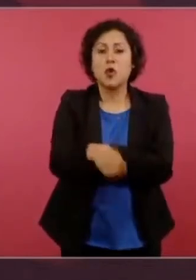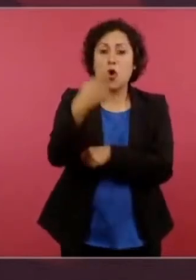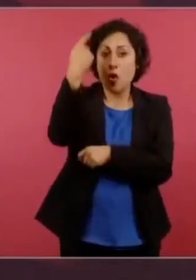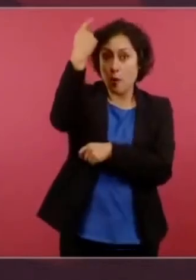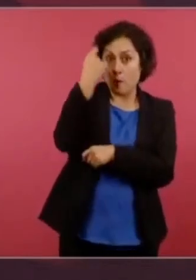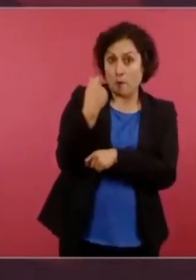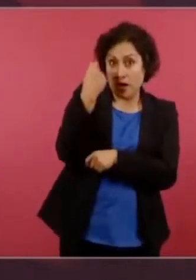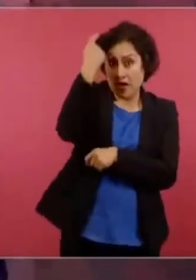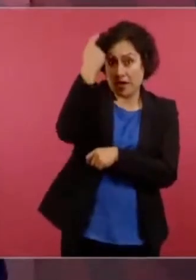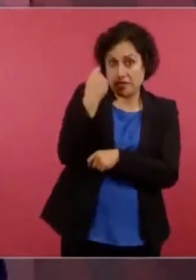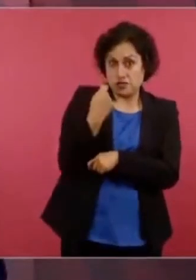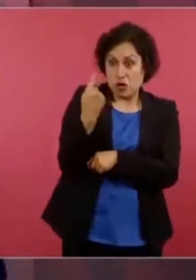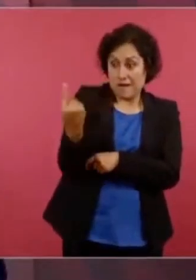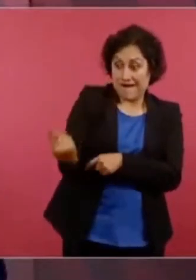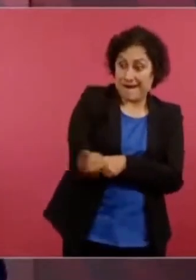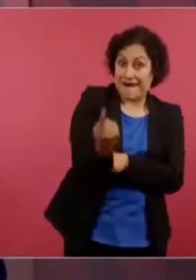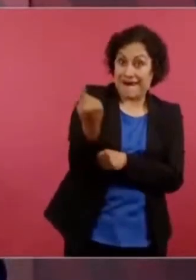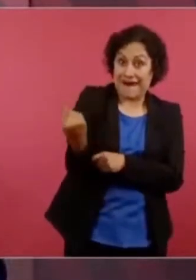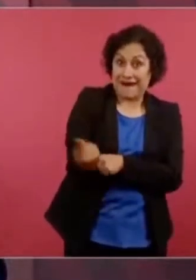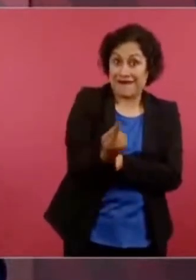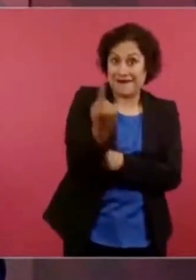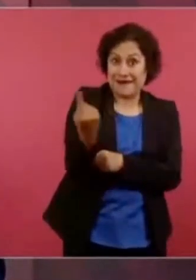mensuales,